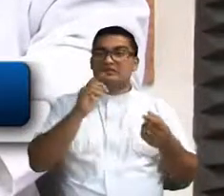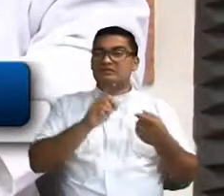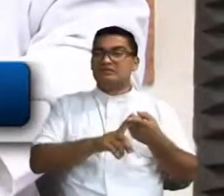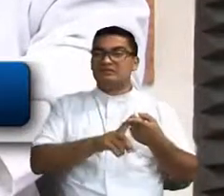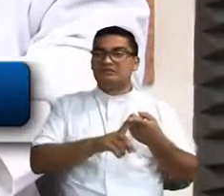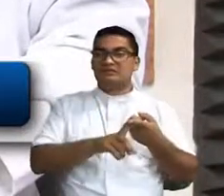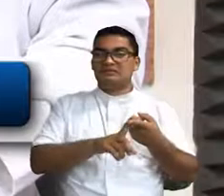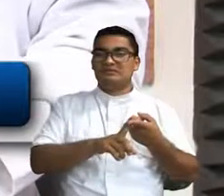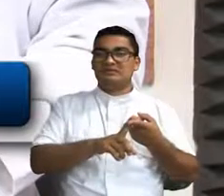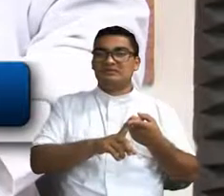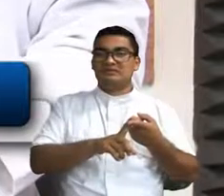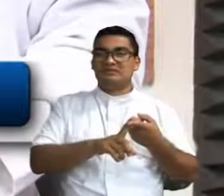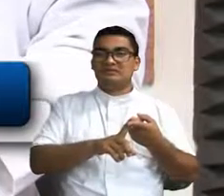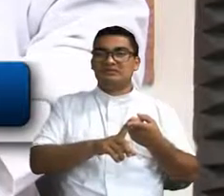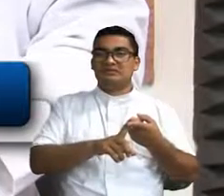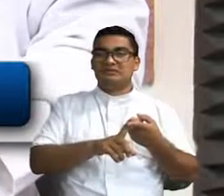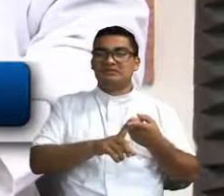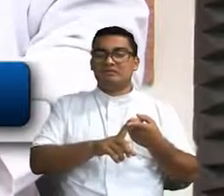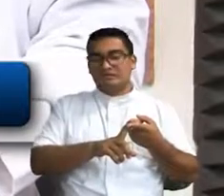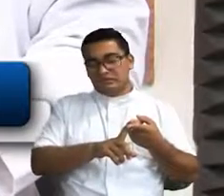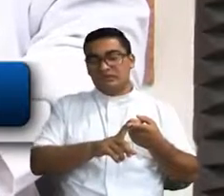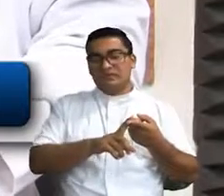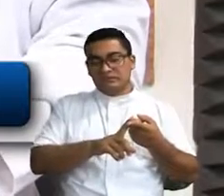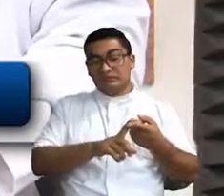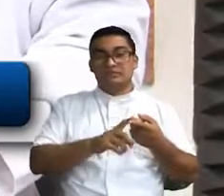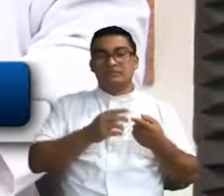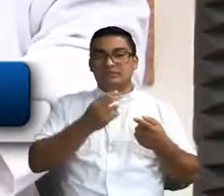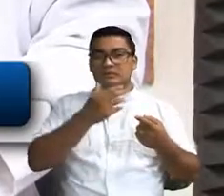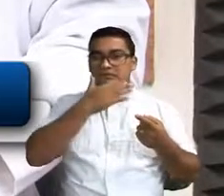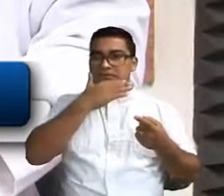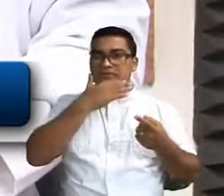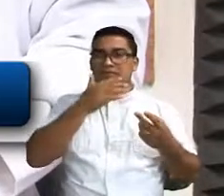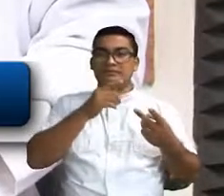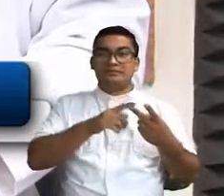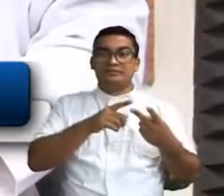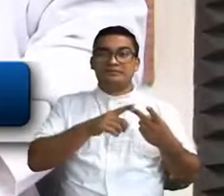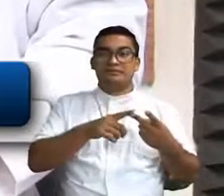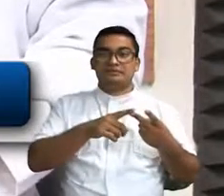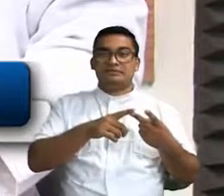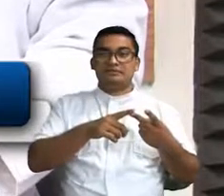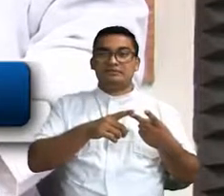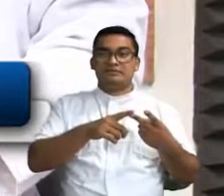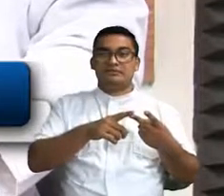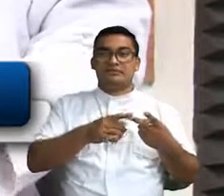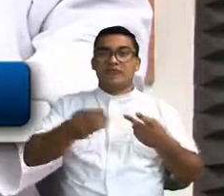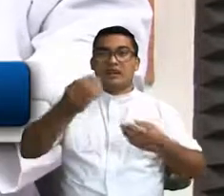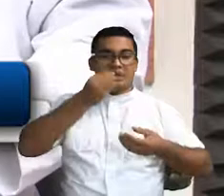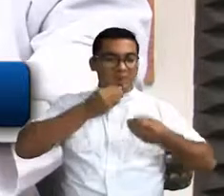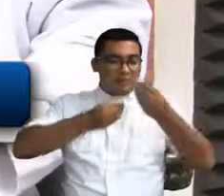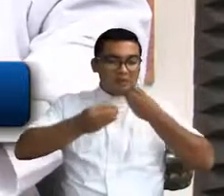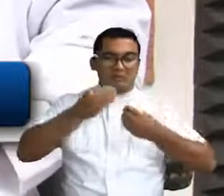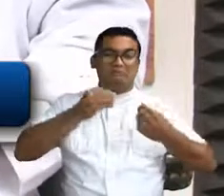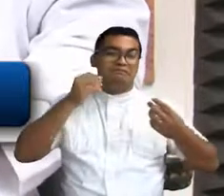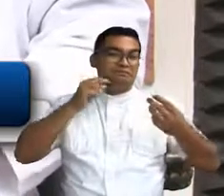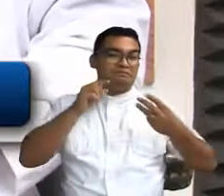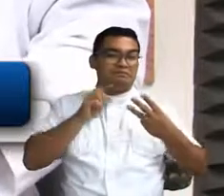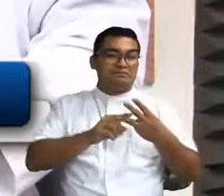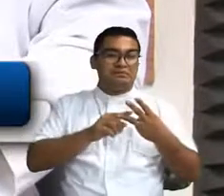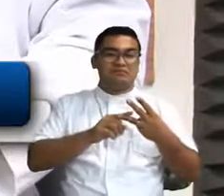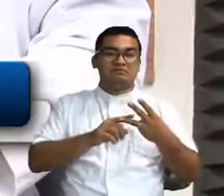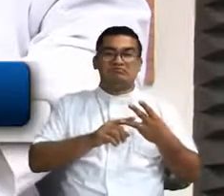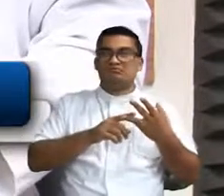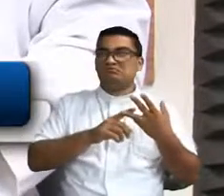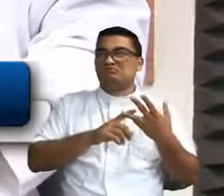que es falta de la concilia del sueño, puede tener también lo que es la ingesta, como usted lo mencionaba, comer demasiado.